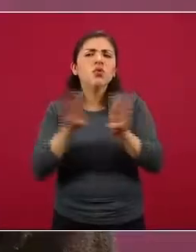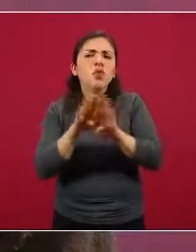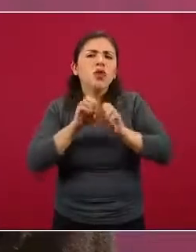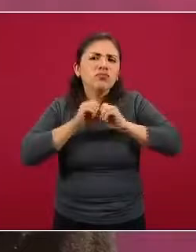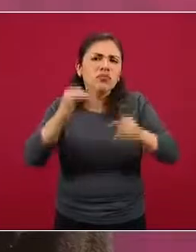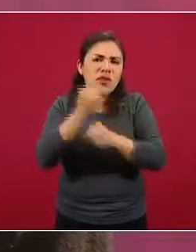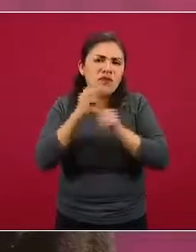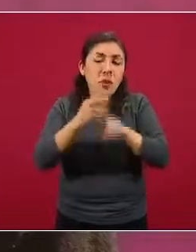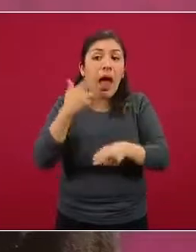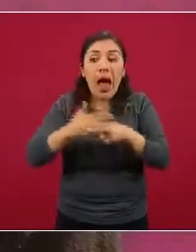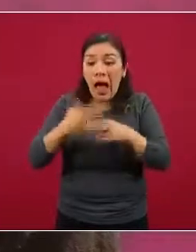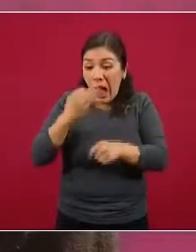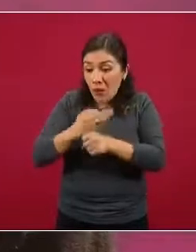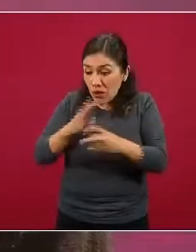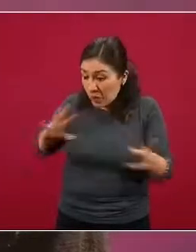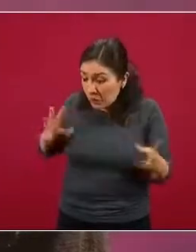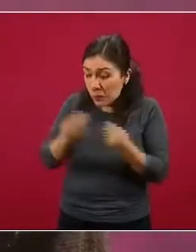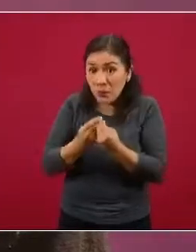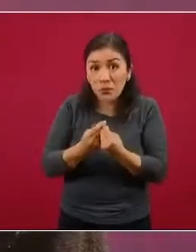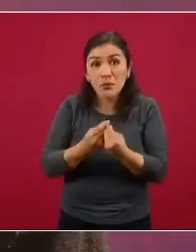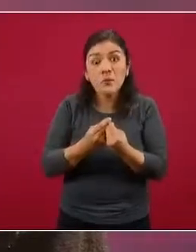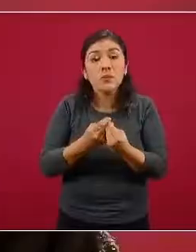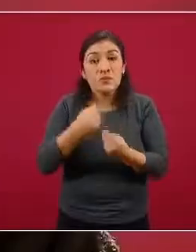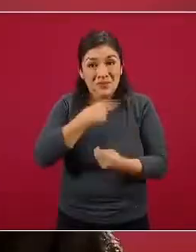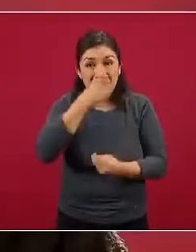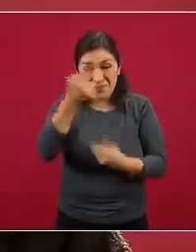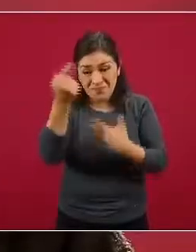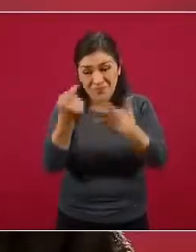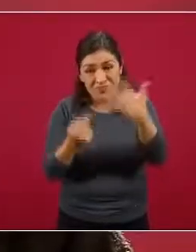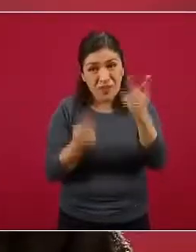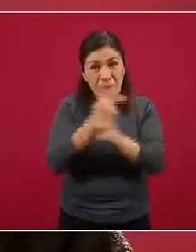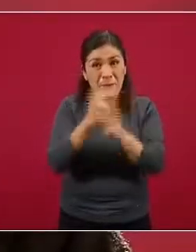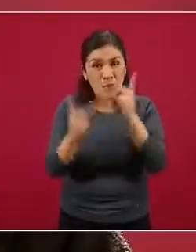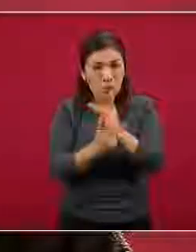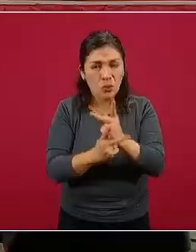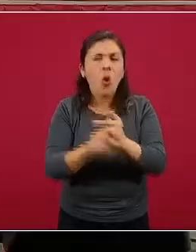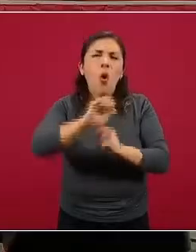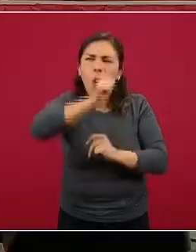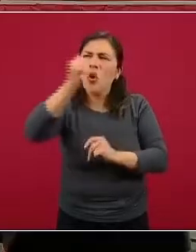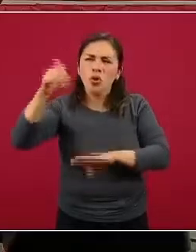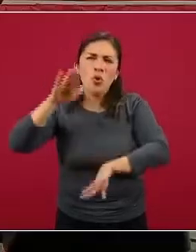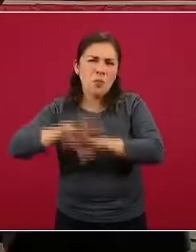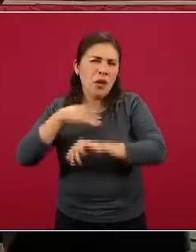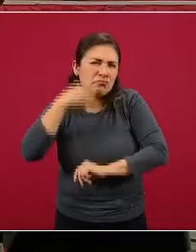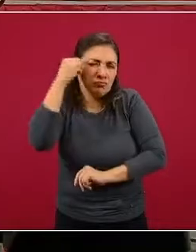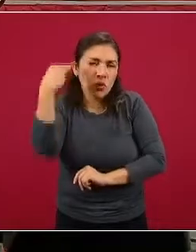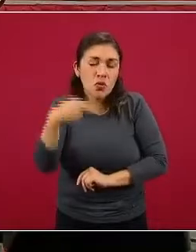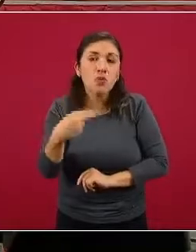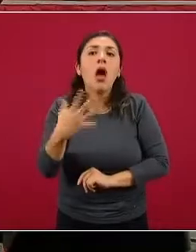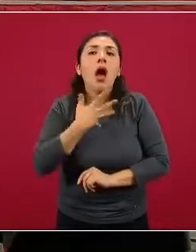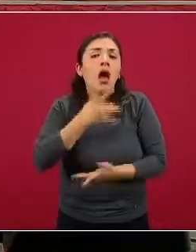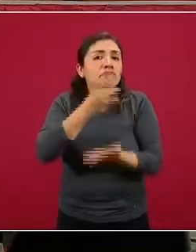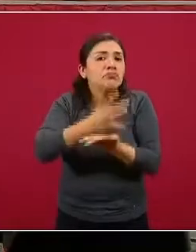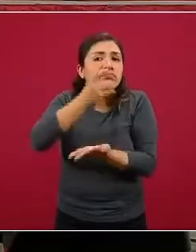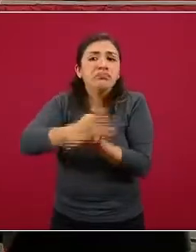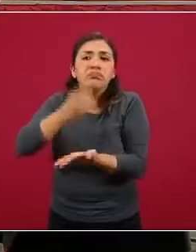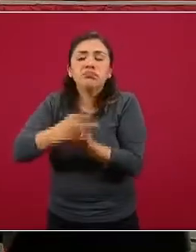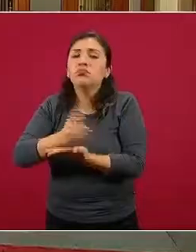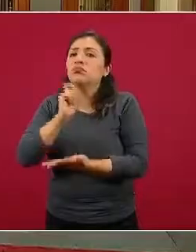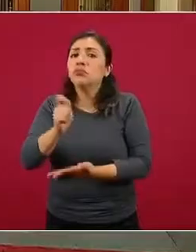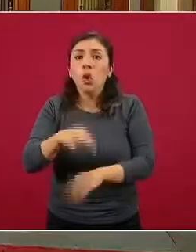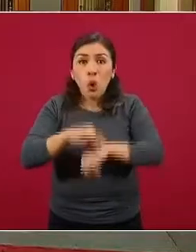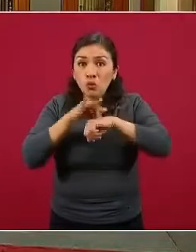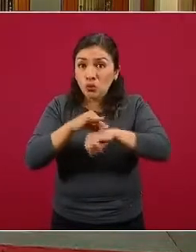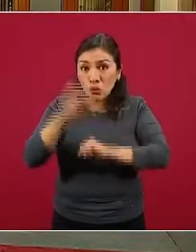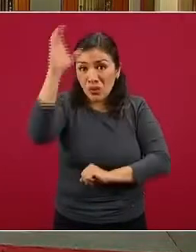ellos. Hasta el momento, los que acabo de mencionar y varios otros han sido identificados como sin